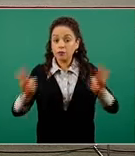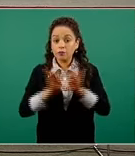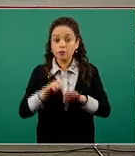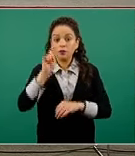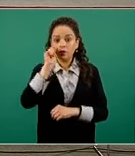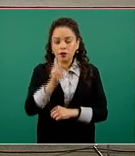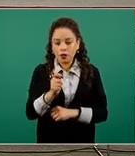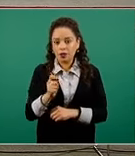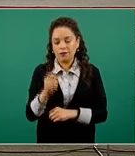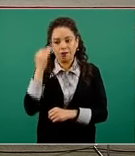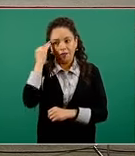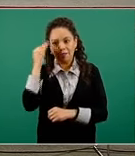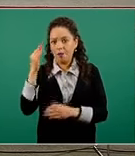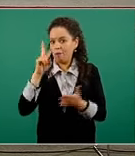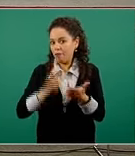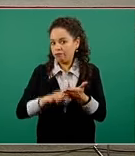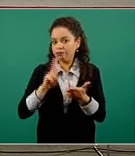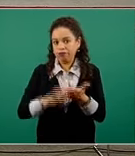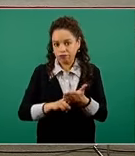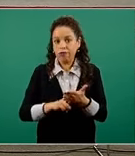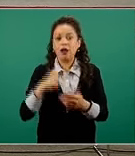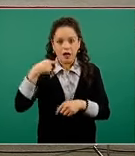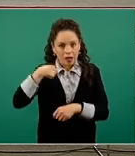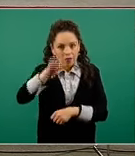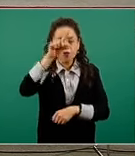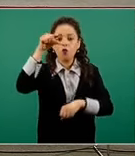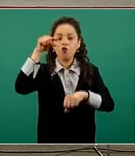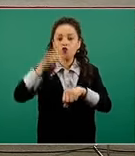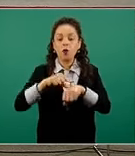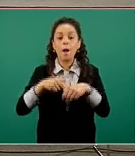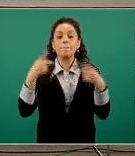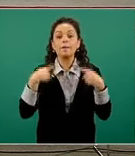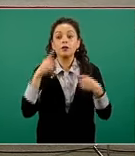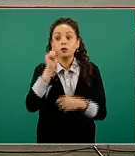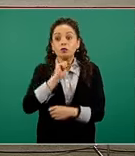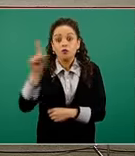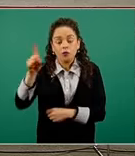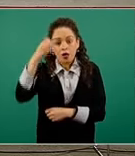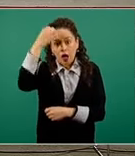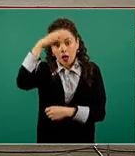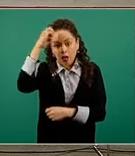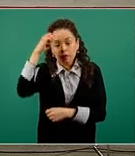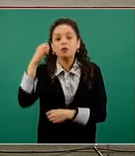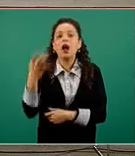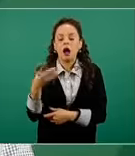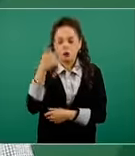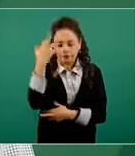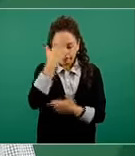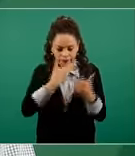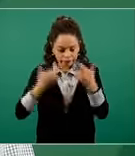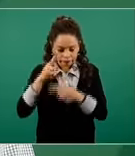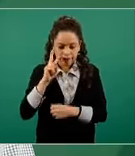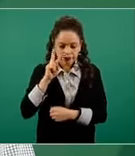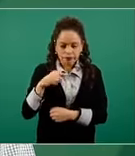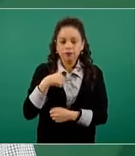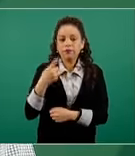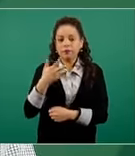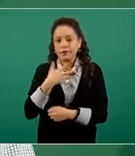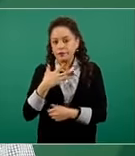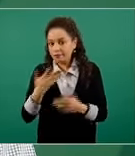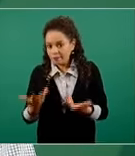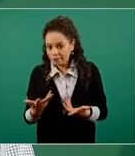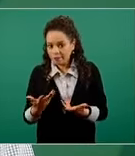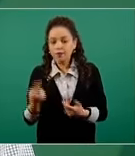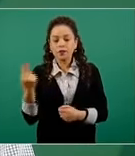la salud, un especialista, me evalúe y entonces sí me indique la terapéutica que sí está comprobada,